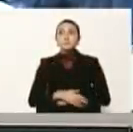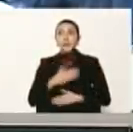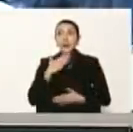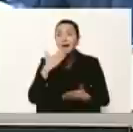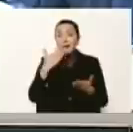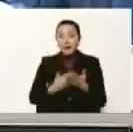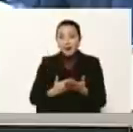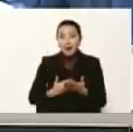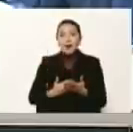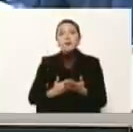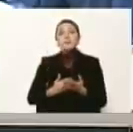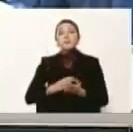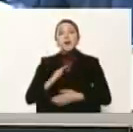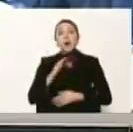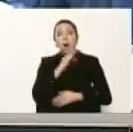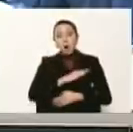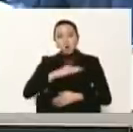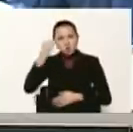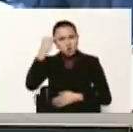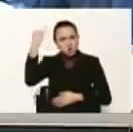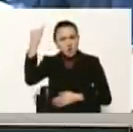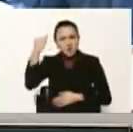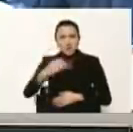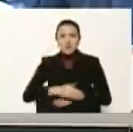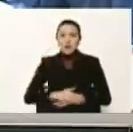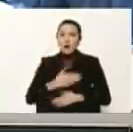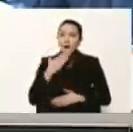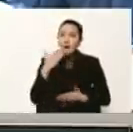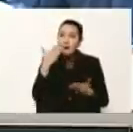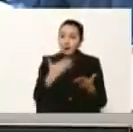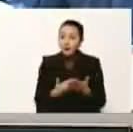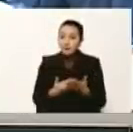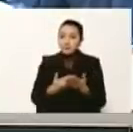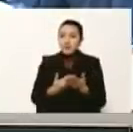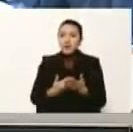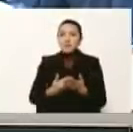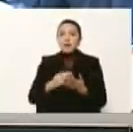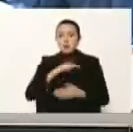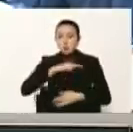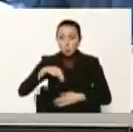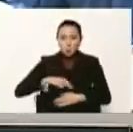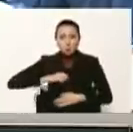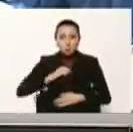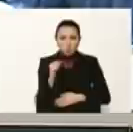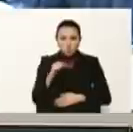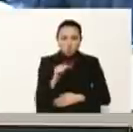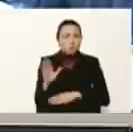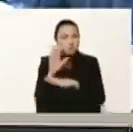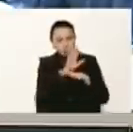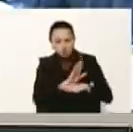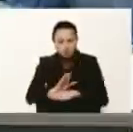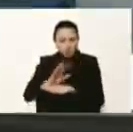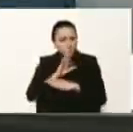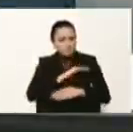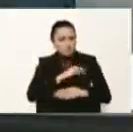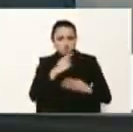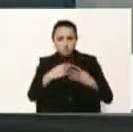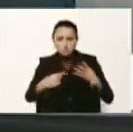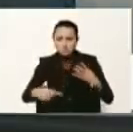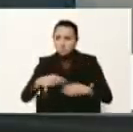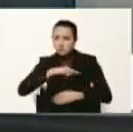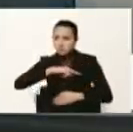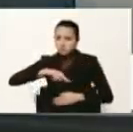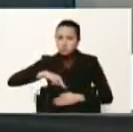gracias a la inteligencia social, gracias a la inteligencia de nuestros organismos de seguridad, hemos